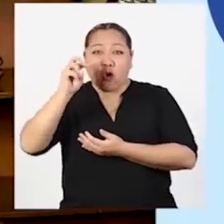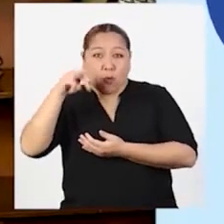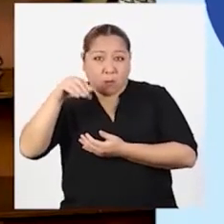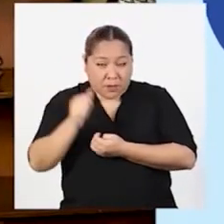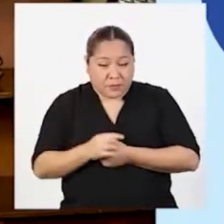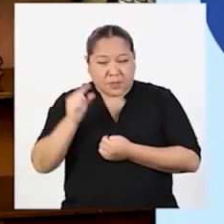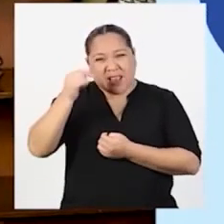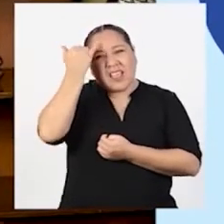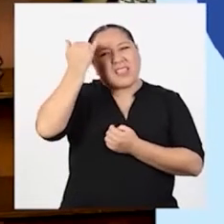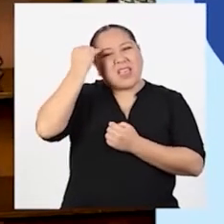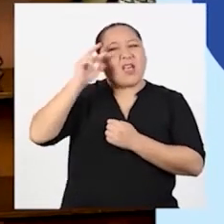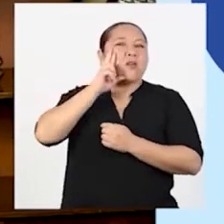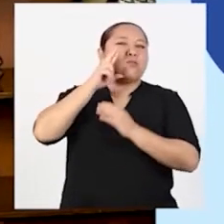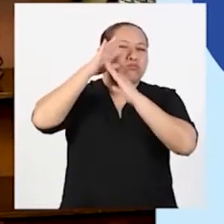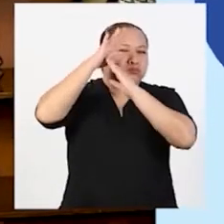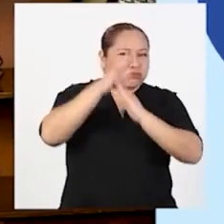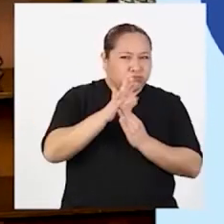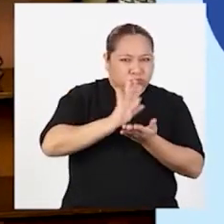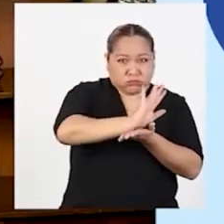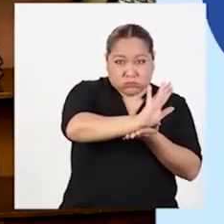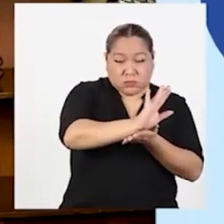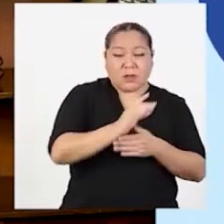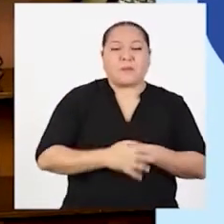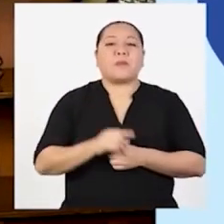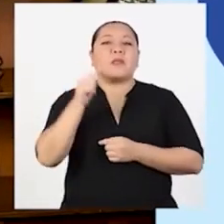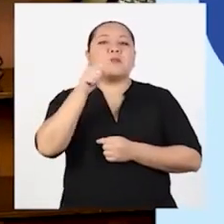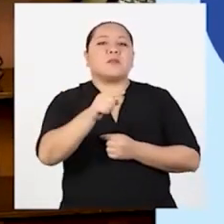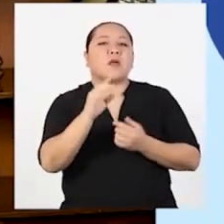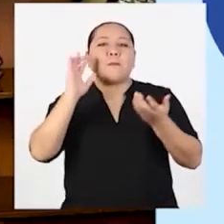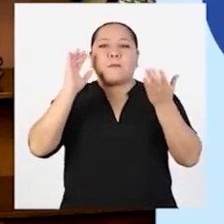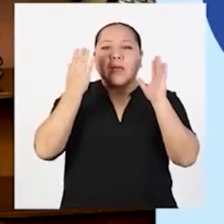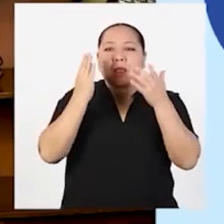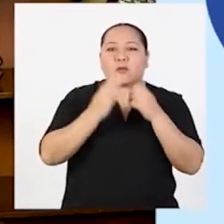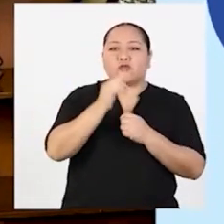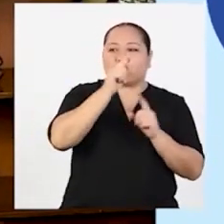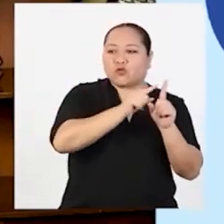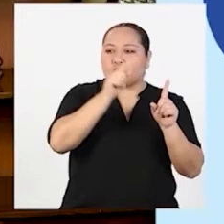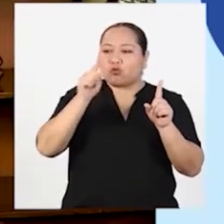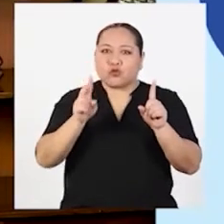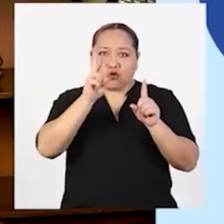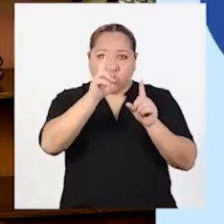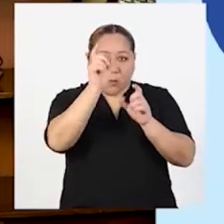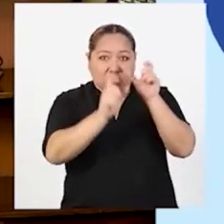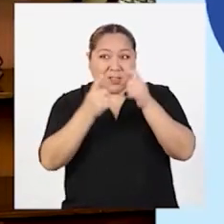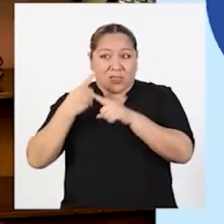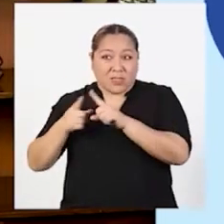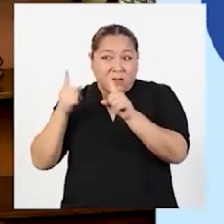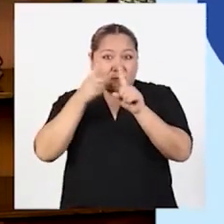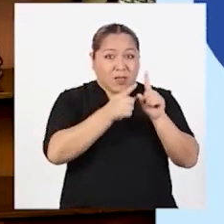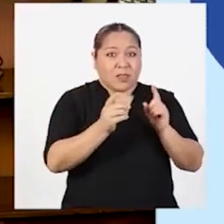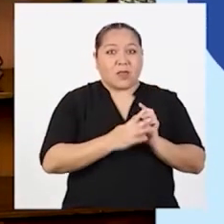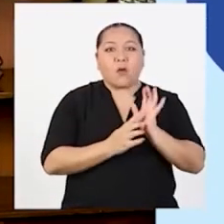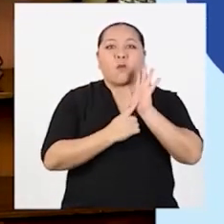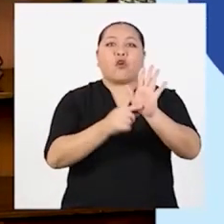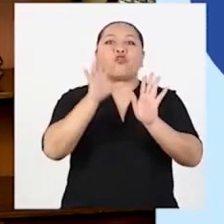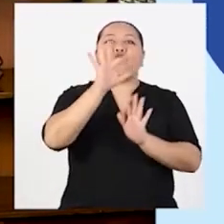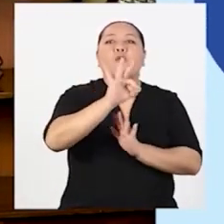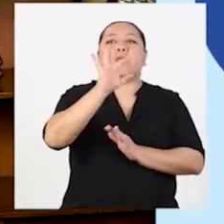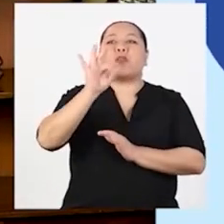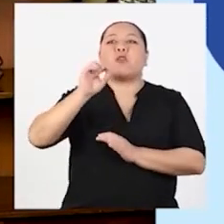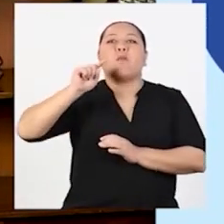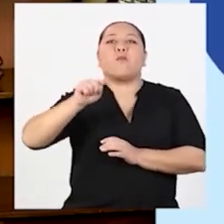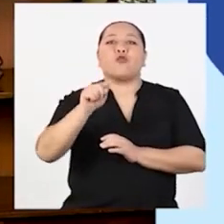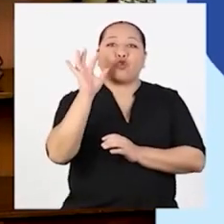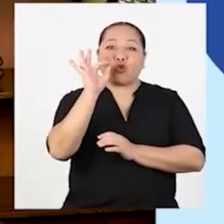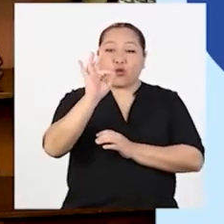buena pregunta. Voy a ofrecerte 2 argumentos. Primero, el más importante argumento que podemos dar utilizando los